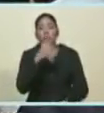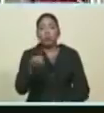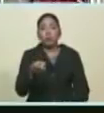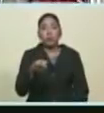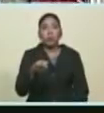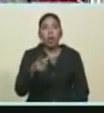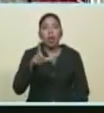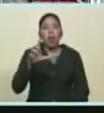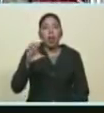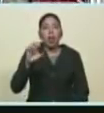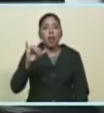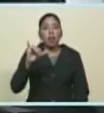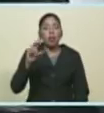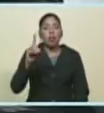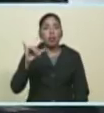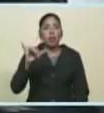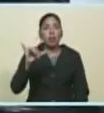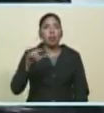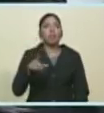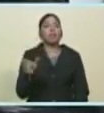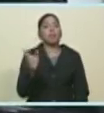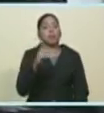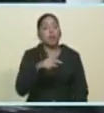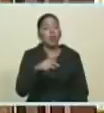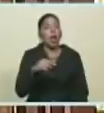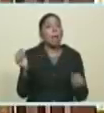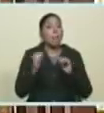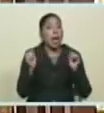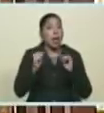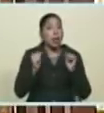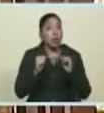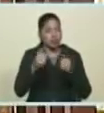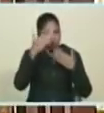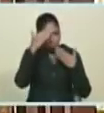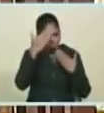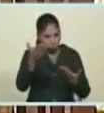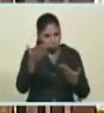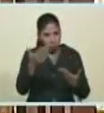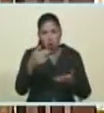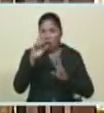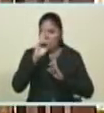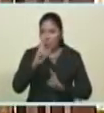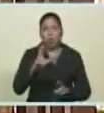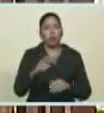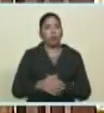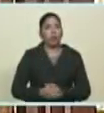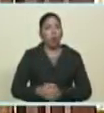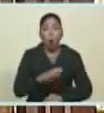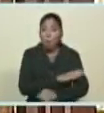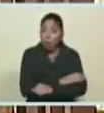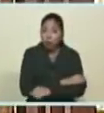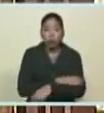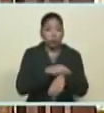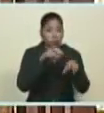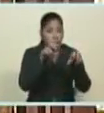Gómez, ¿no? La gobernador Ramón Guevara de Mérida. Mi saludo y mi respeto de la